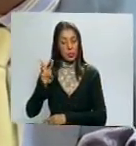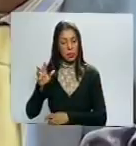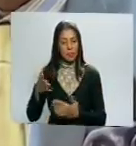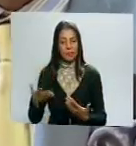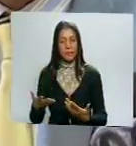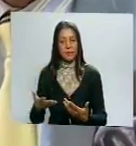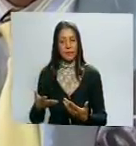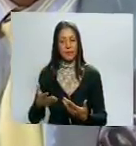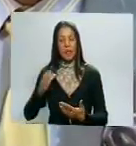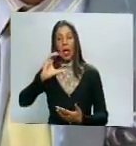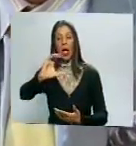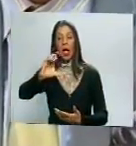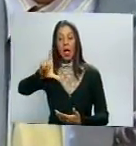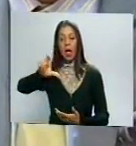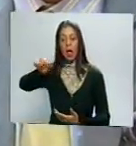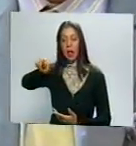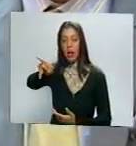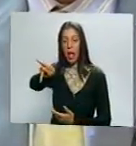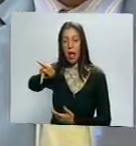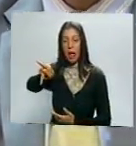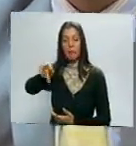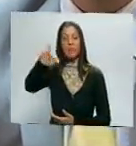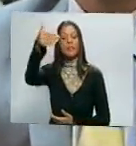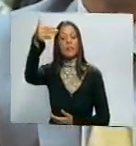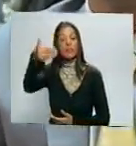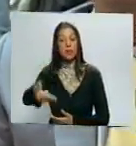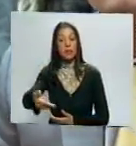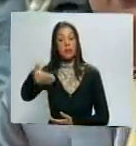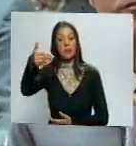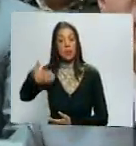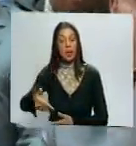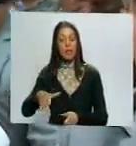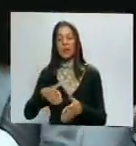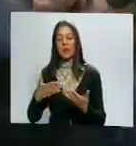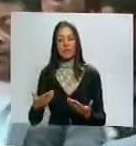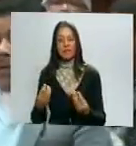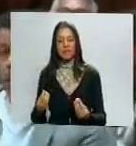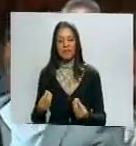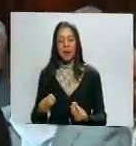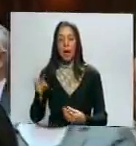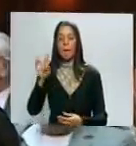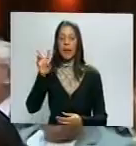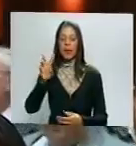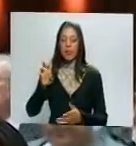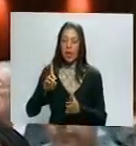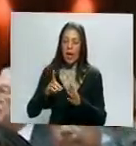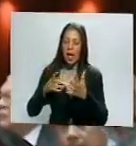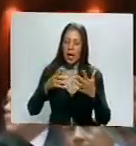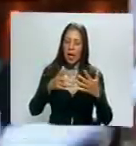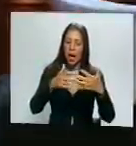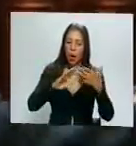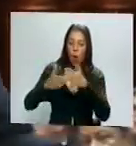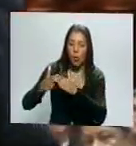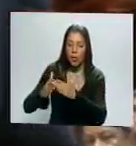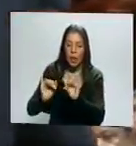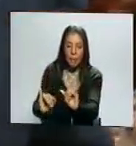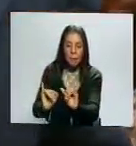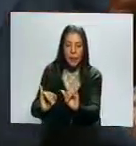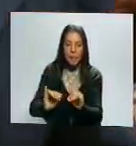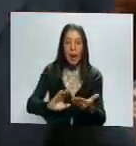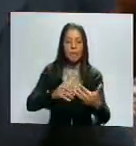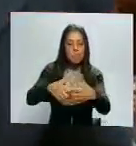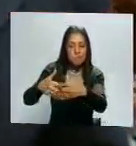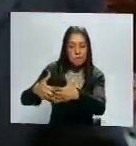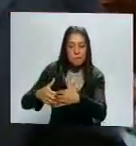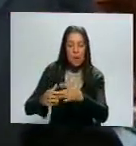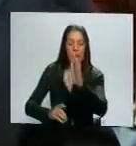Incorpora el CLAP como un elemento también muy importante para el desarrollo de la economía comunal. Está establecido en